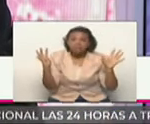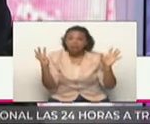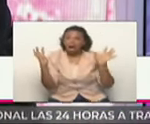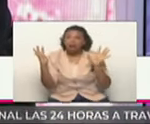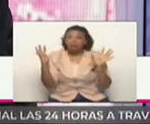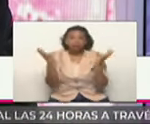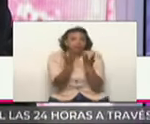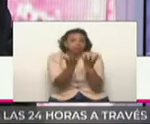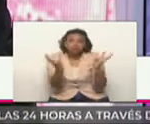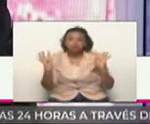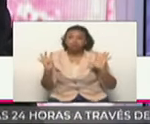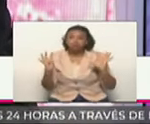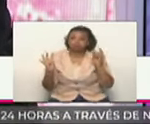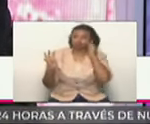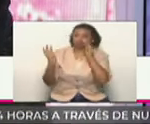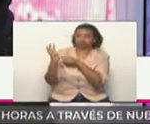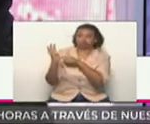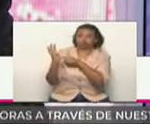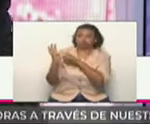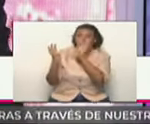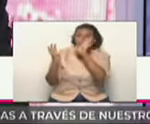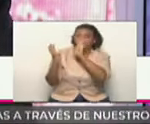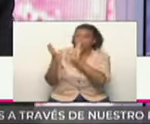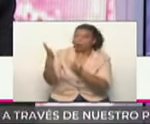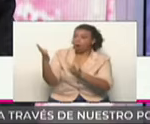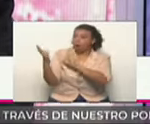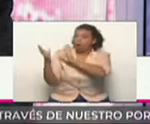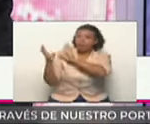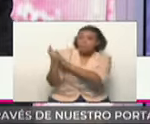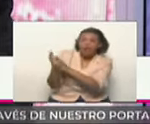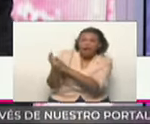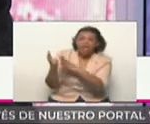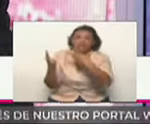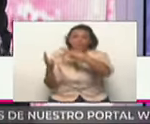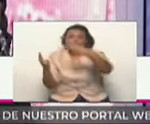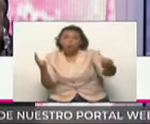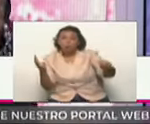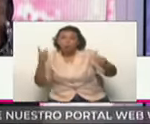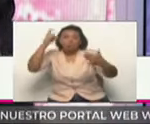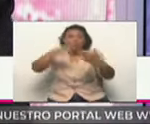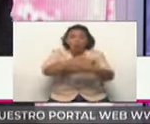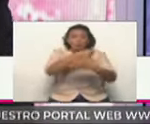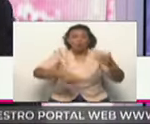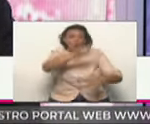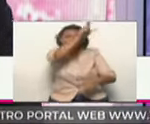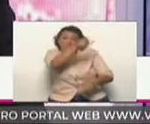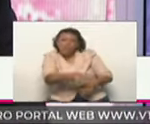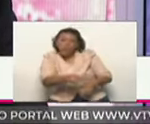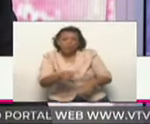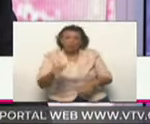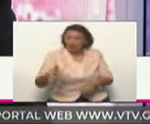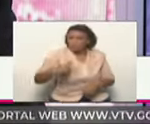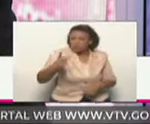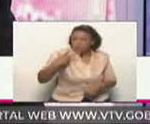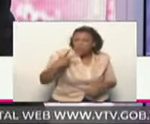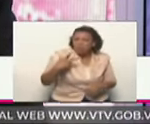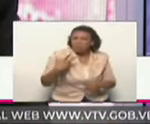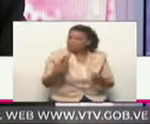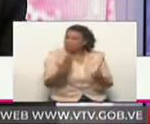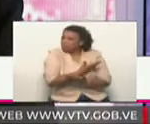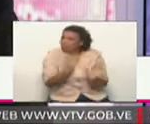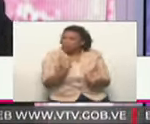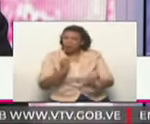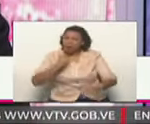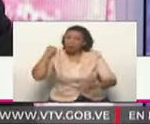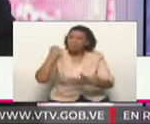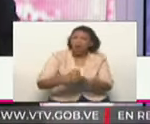pertenecemos, y de repente sale y meten una puñalada por la espalda? Un funcionario, Eduardo Páez Saboya, nos mete la puñalada